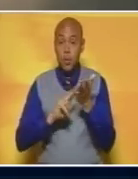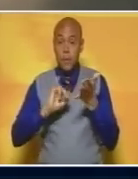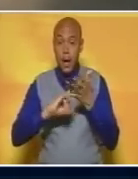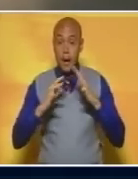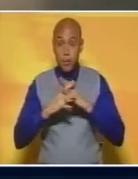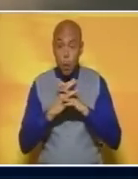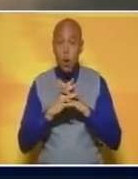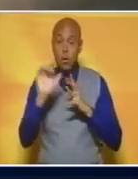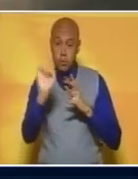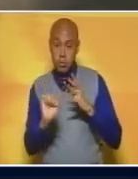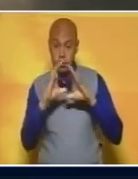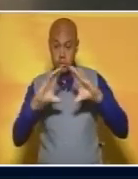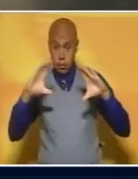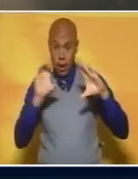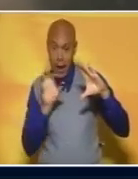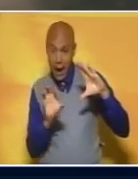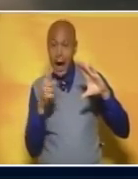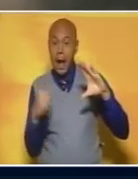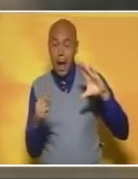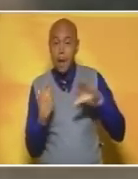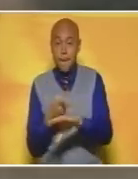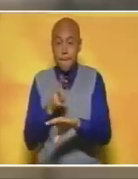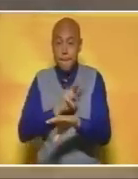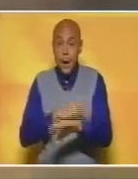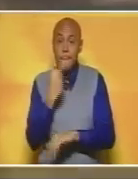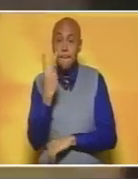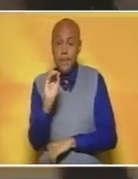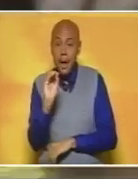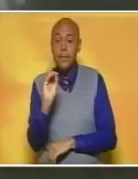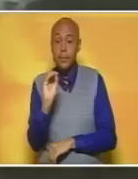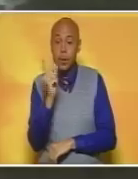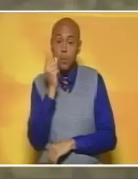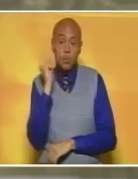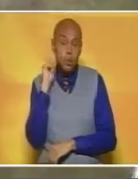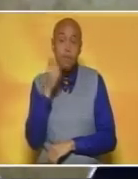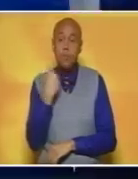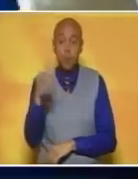el estado más afectado, donde han registrado 20 de las víctimas.